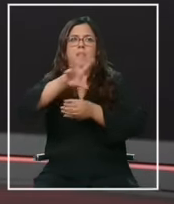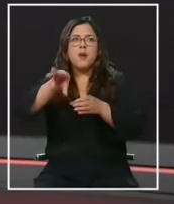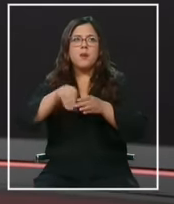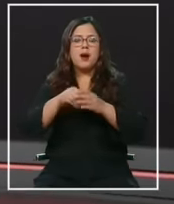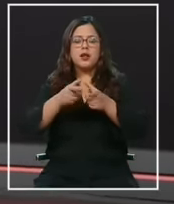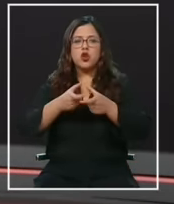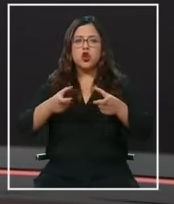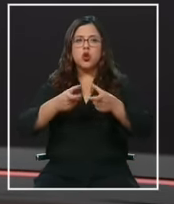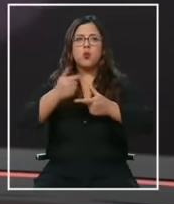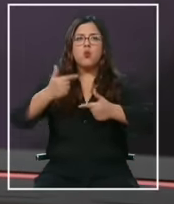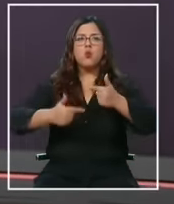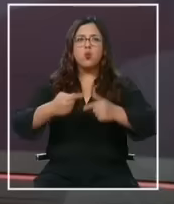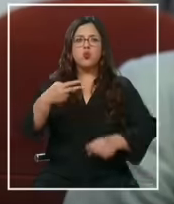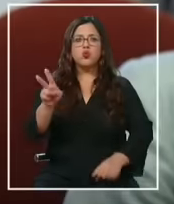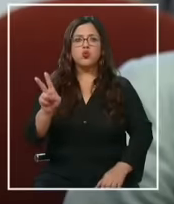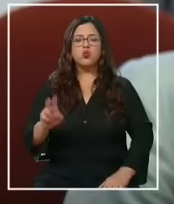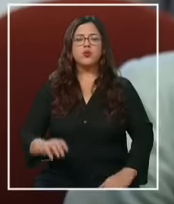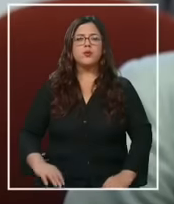su comité político.